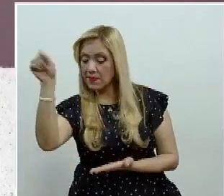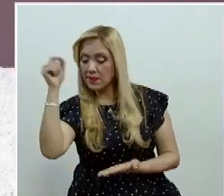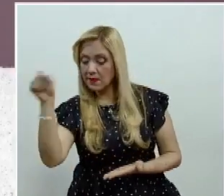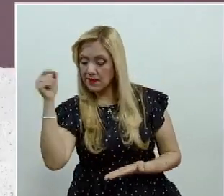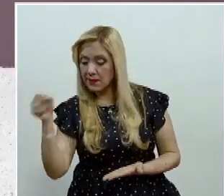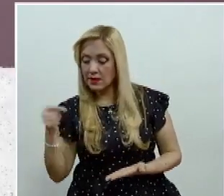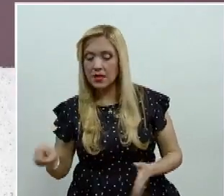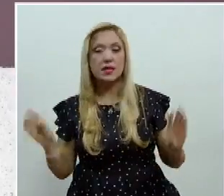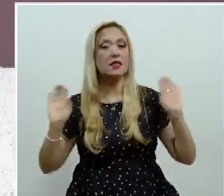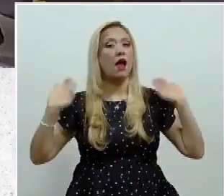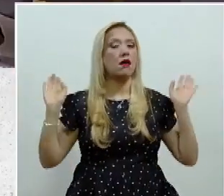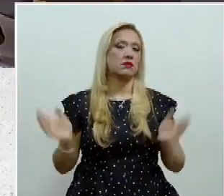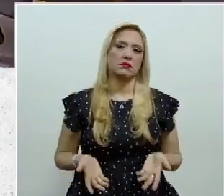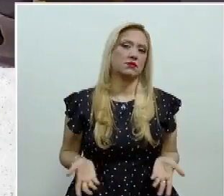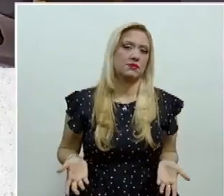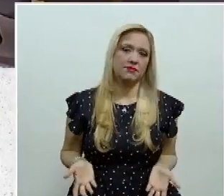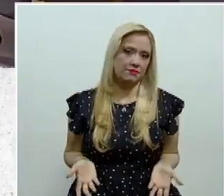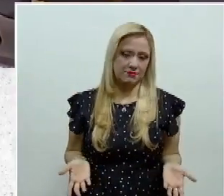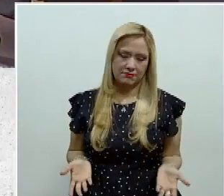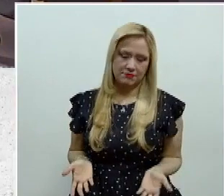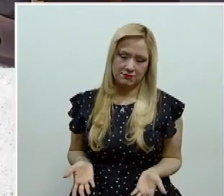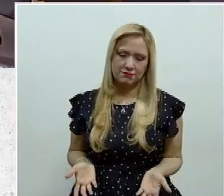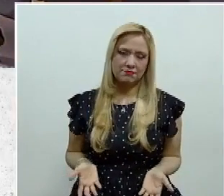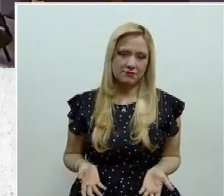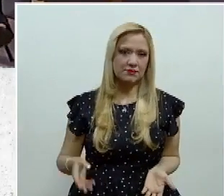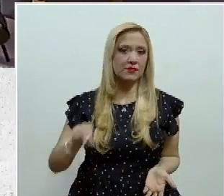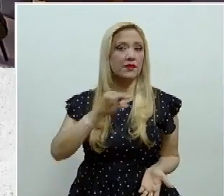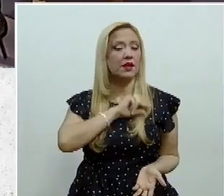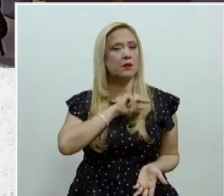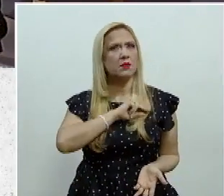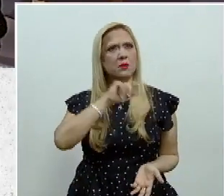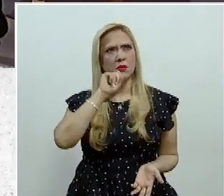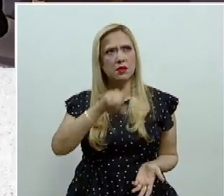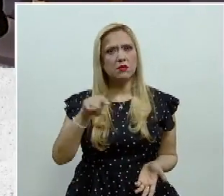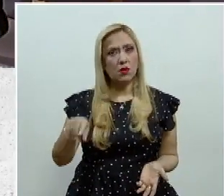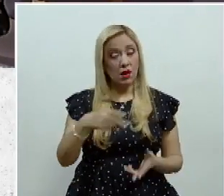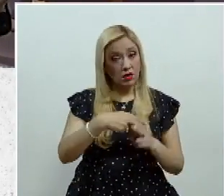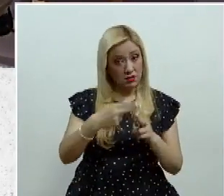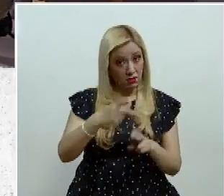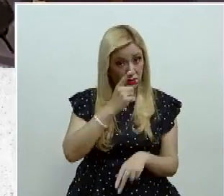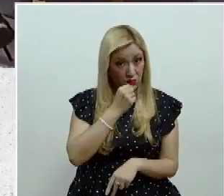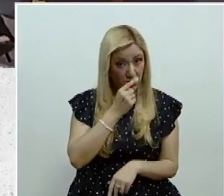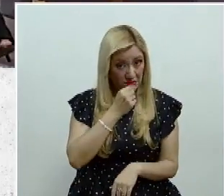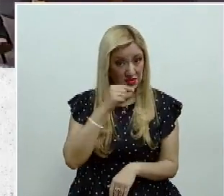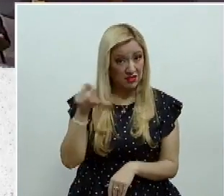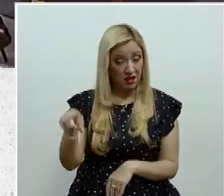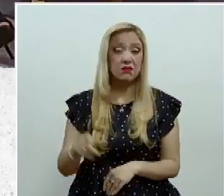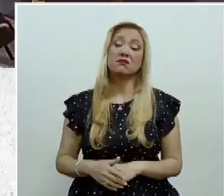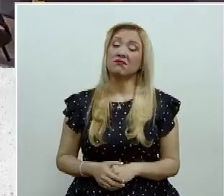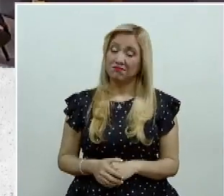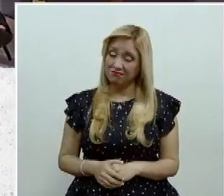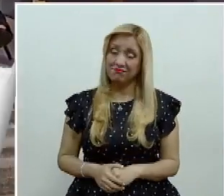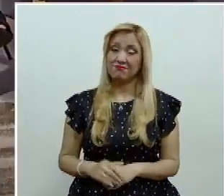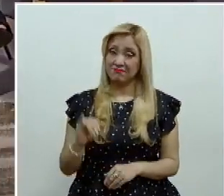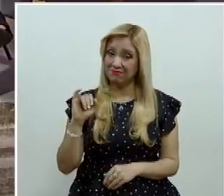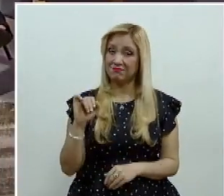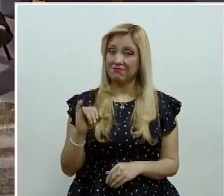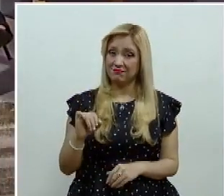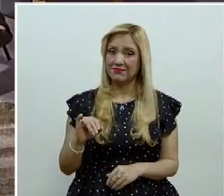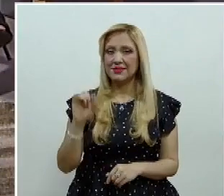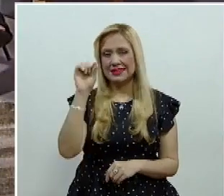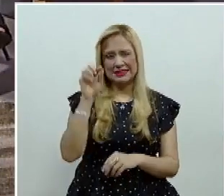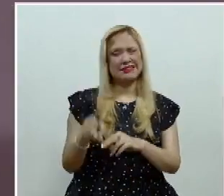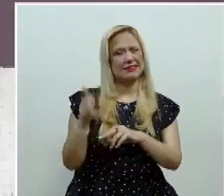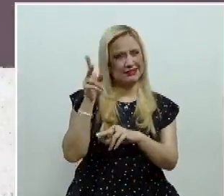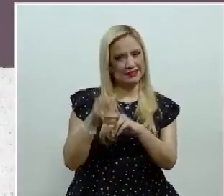ahí llegué, ¿no? Y esta especialización incluiría también incluso a los policías, ¿no? A los elementos de la policía. Vamos a hacer